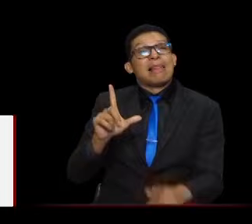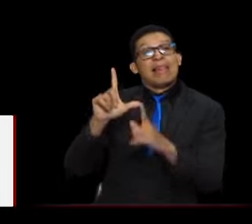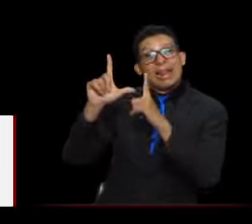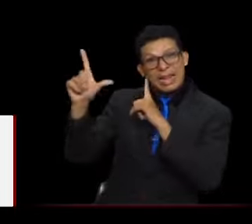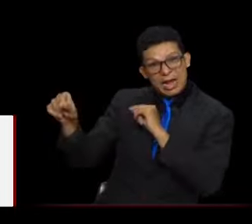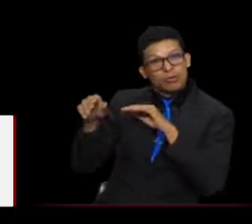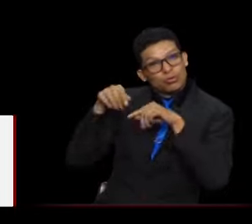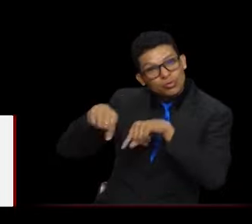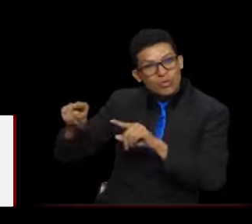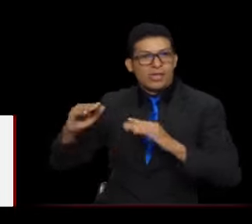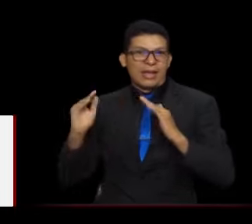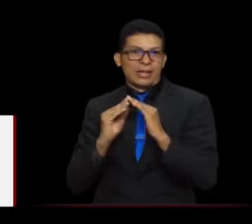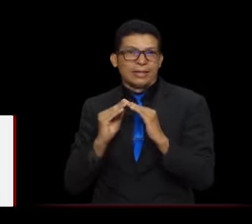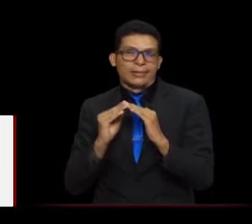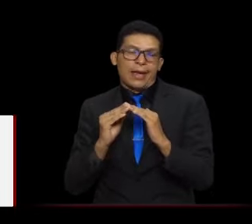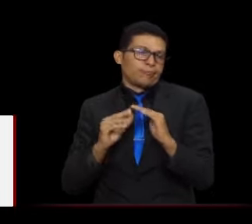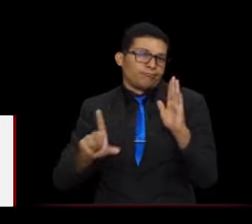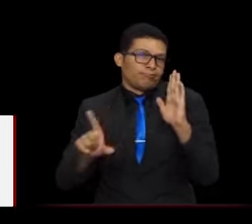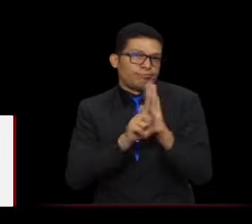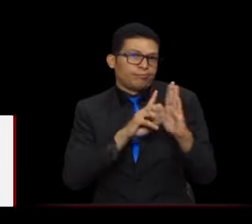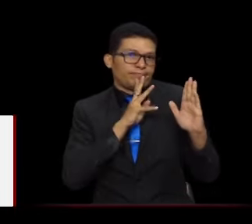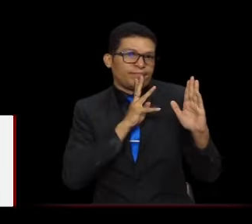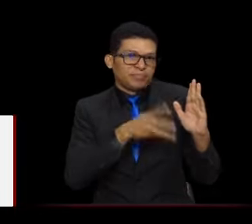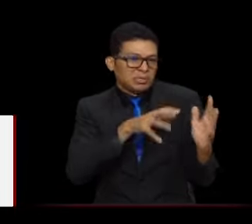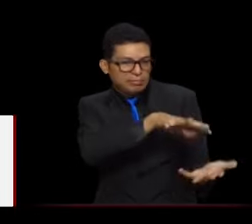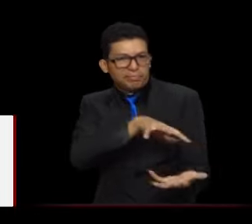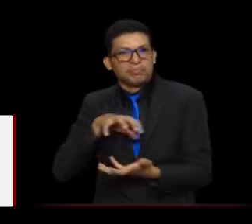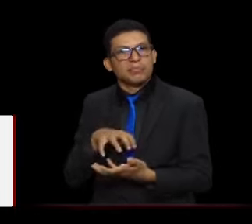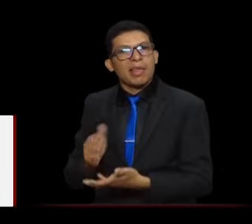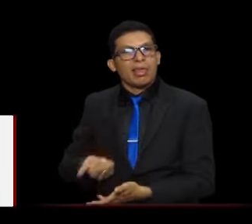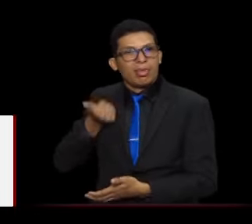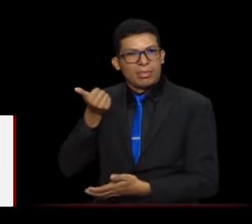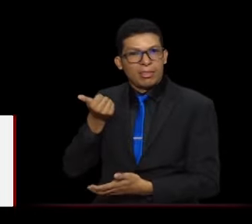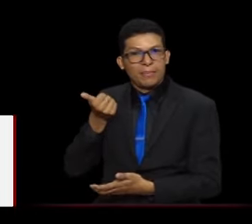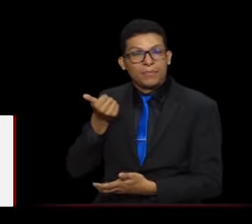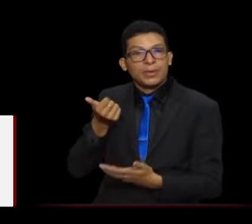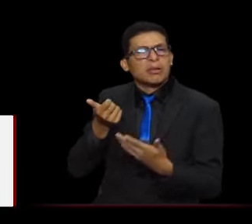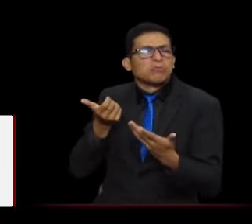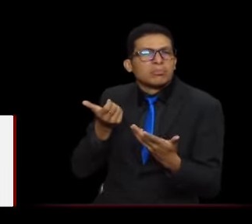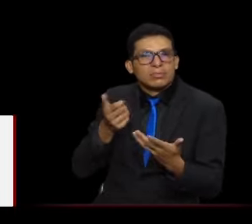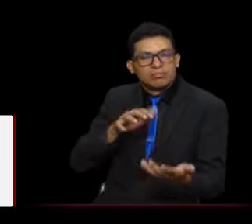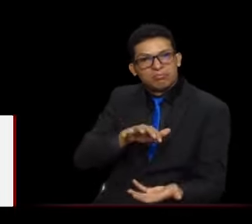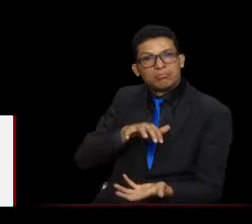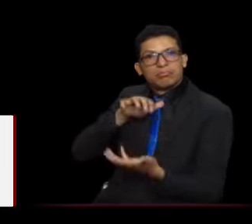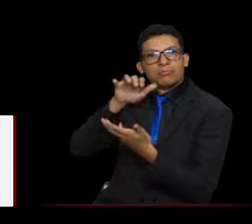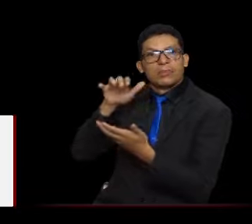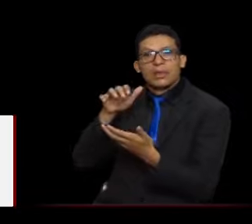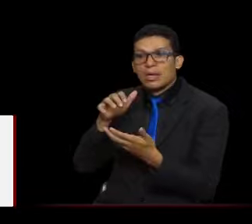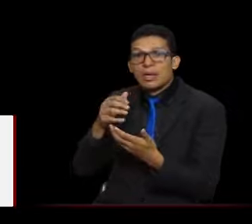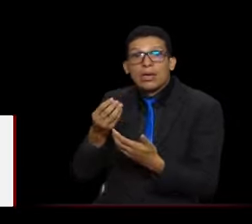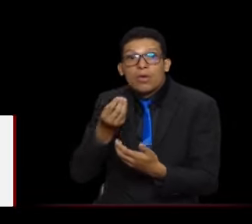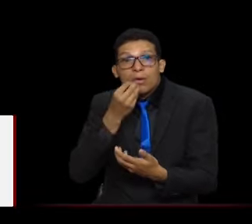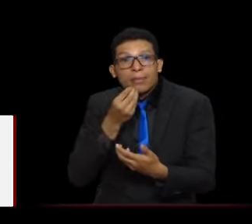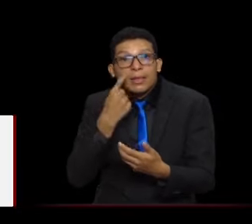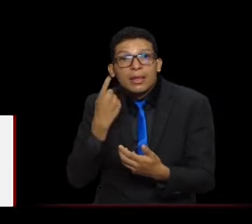de manera ilegal, tanto en lagos y reservorios, y ya después estos animales salen en busca de alimento,